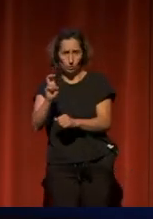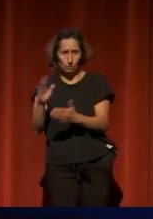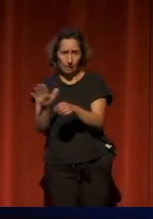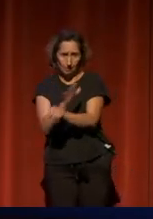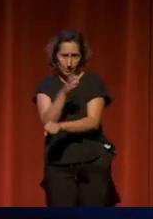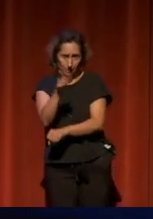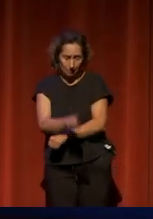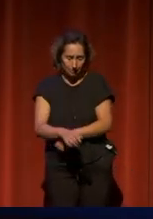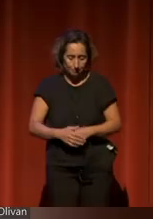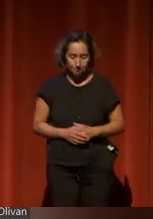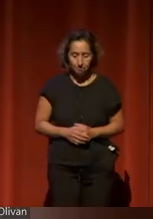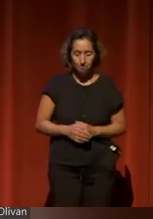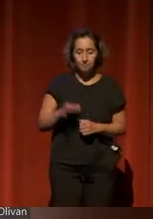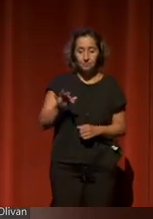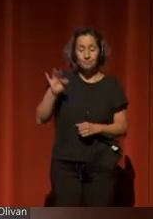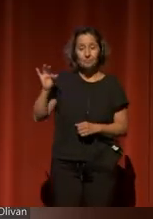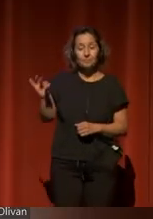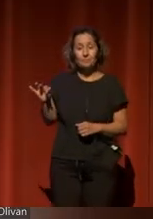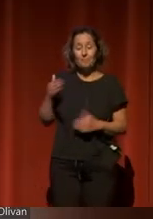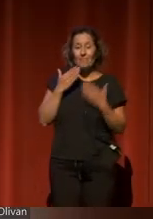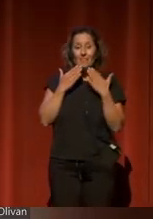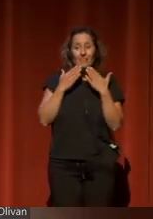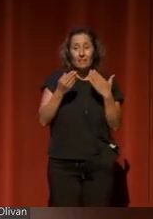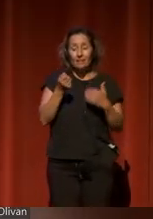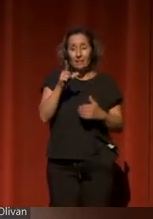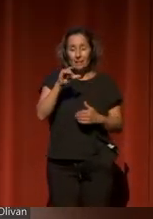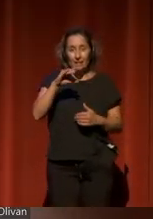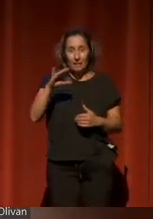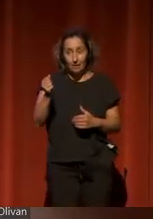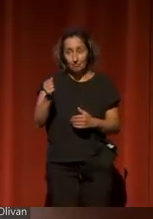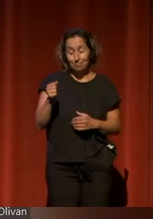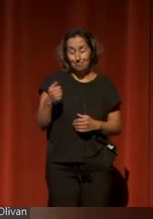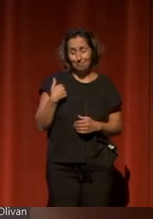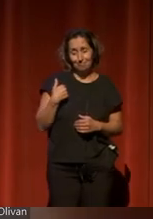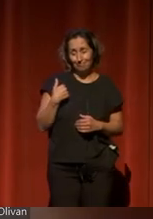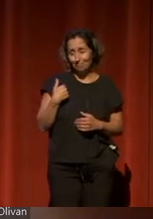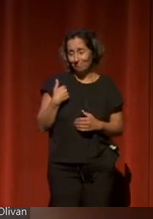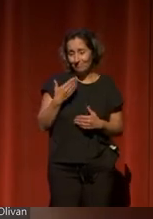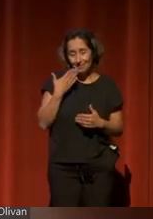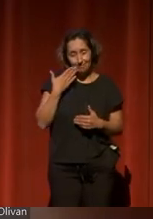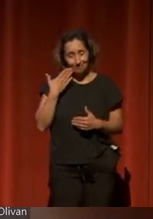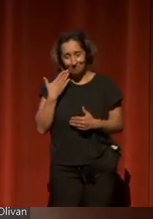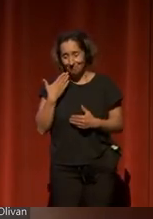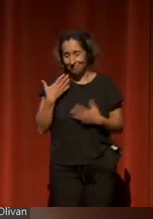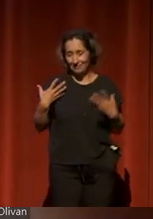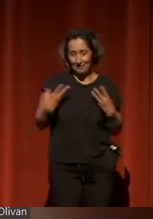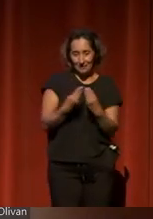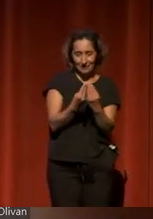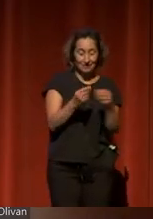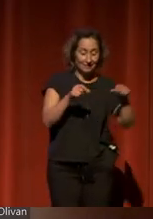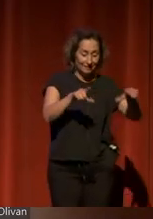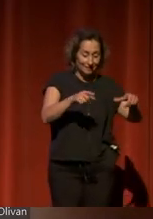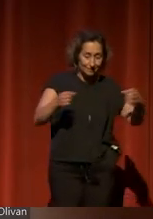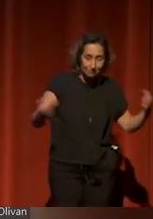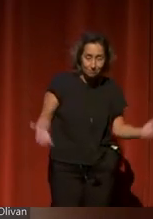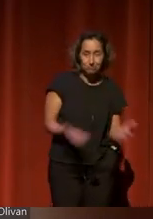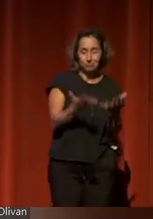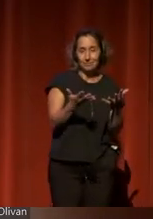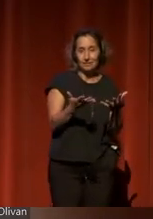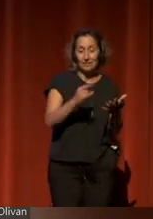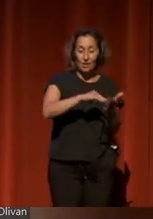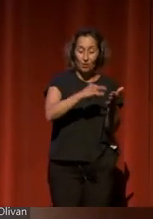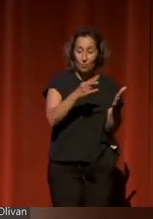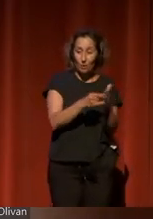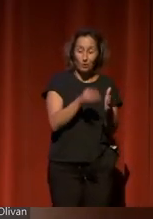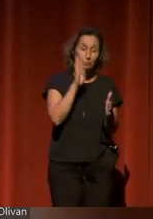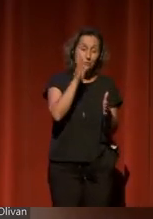Alicia eh Y en fin y un honor haber trabajado contigo y que fueras parte fundamental no del impulso también de este proyecto